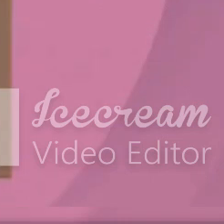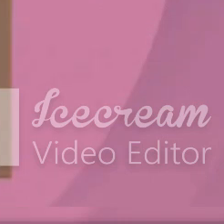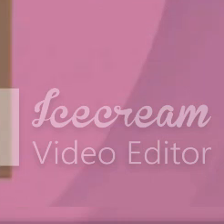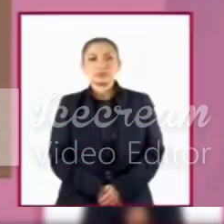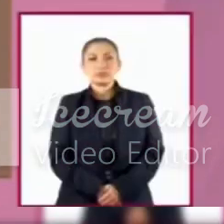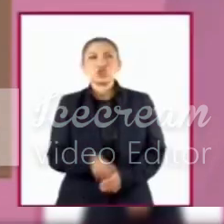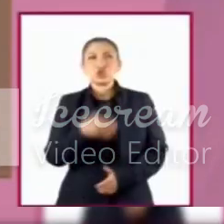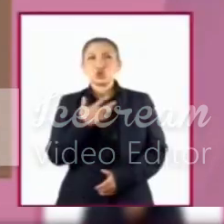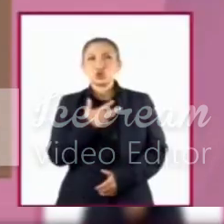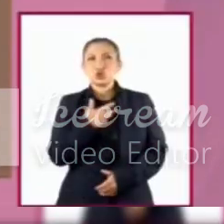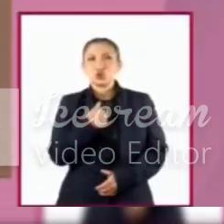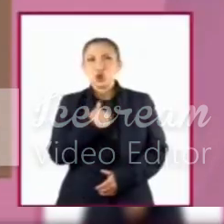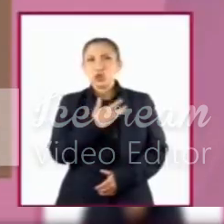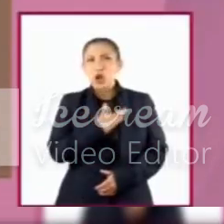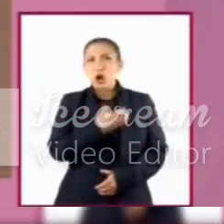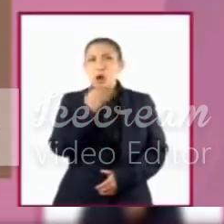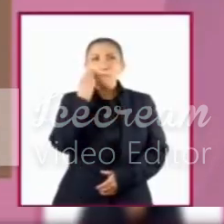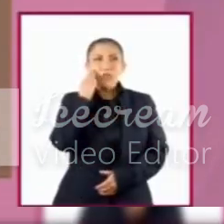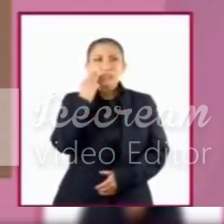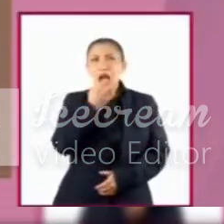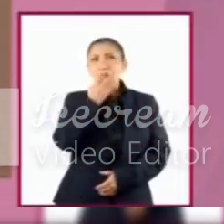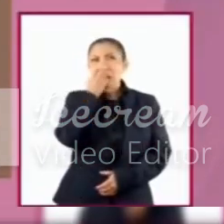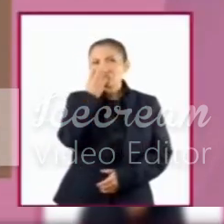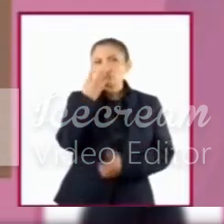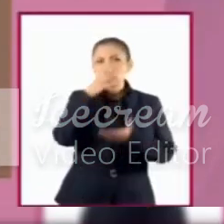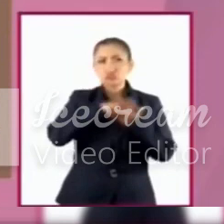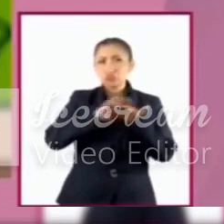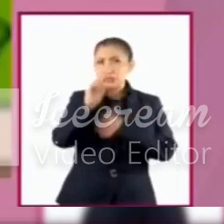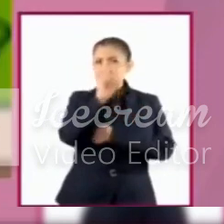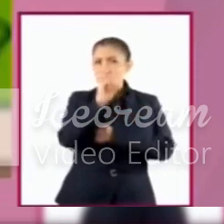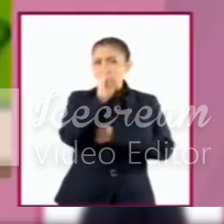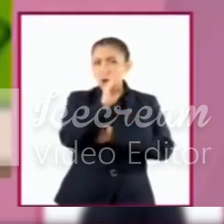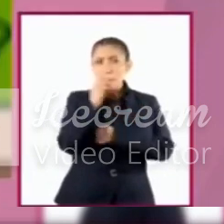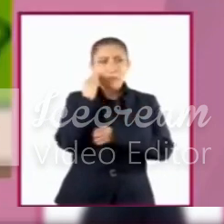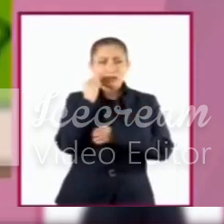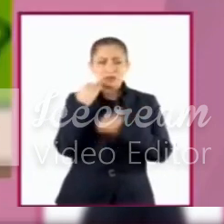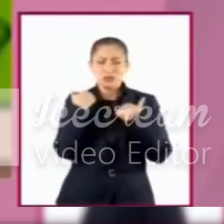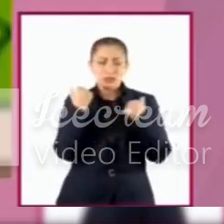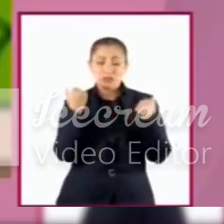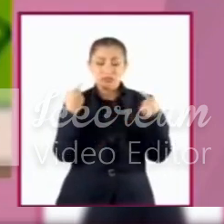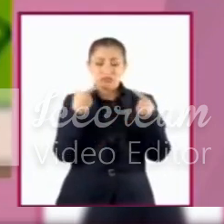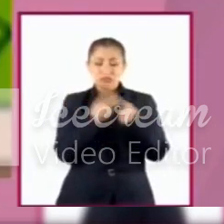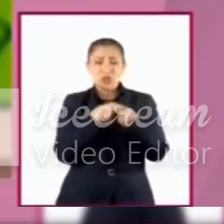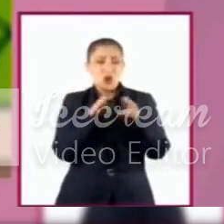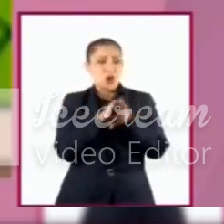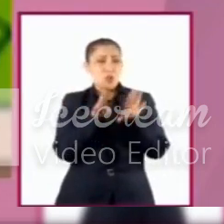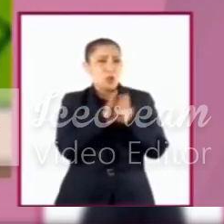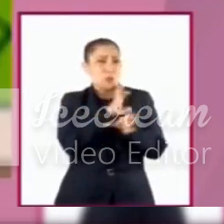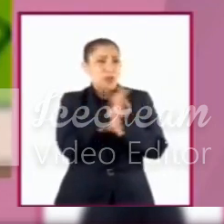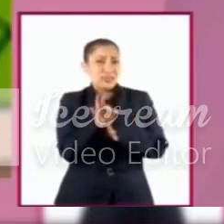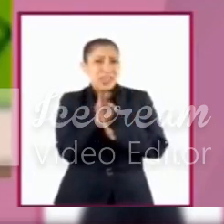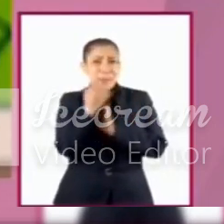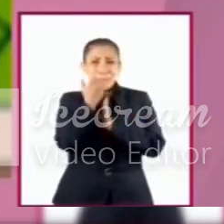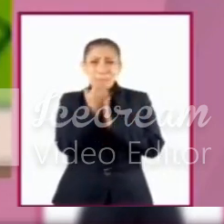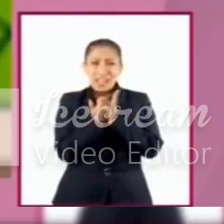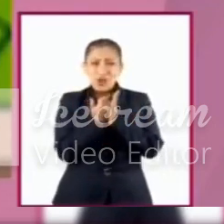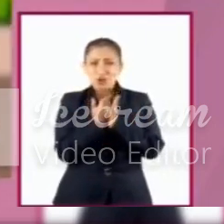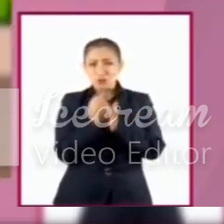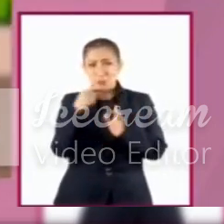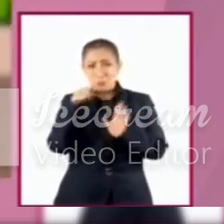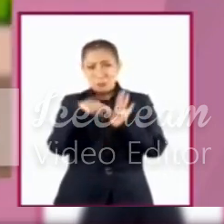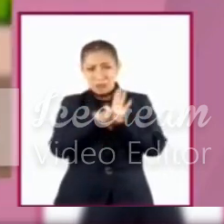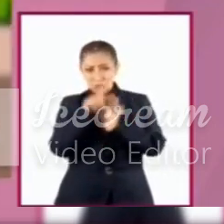Si tengo una manzana y me la como, el resultado es 0 manzanas. No entiendo, ¿cómo podría alguien tener menos una